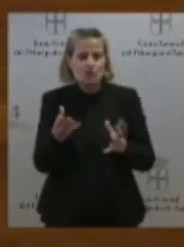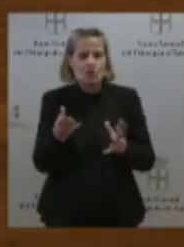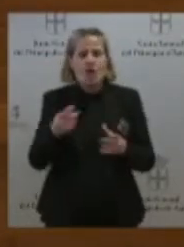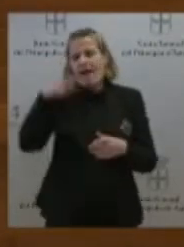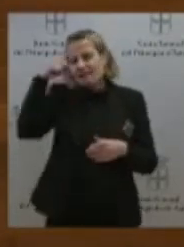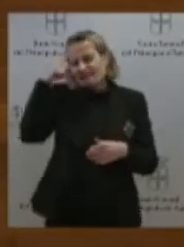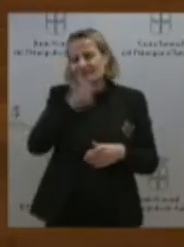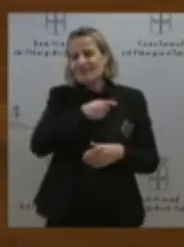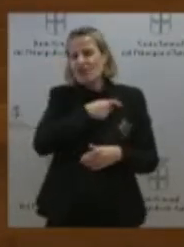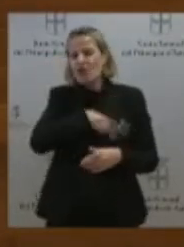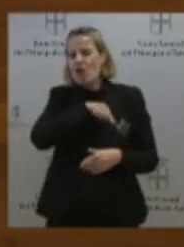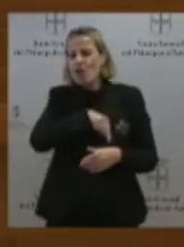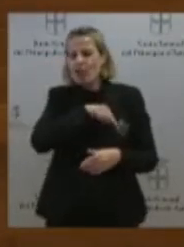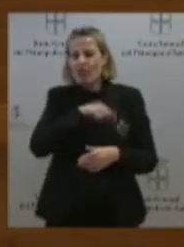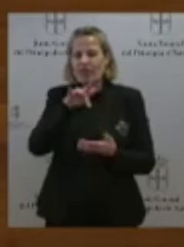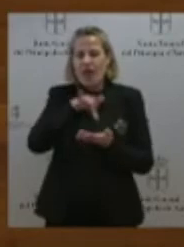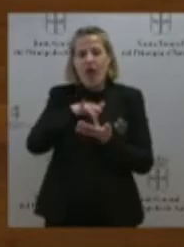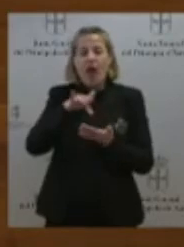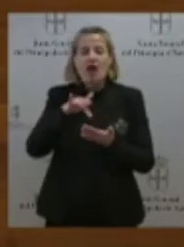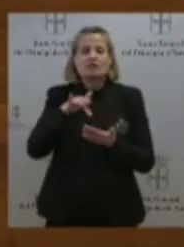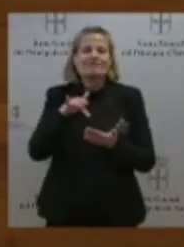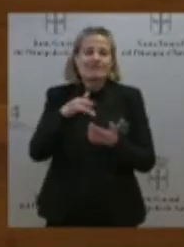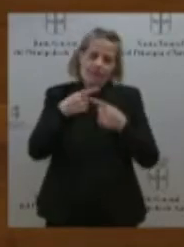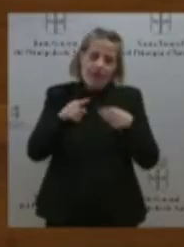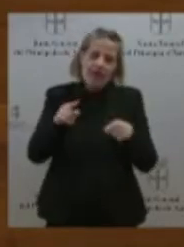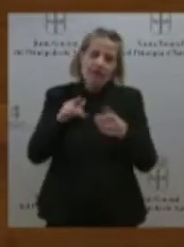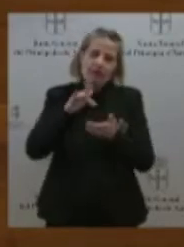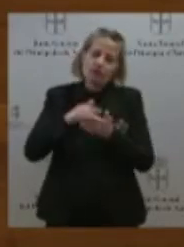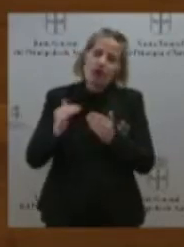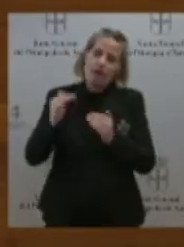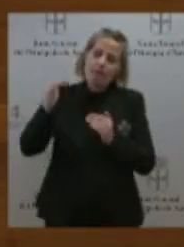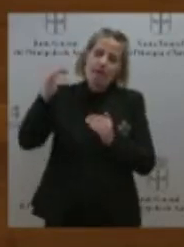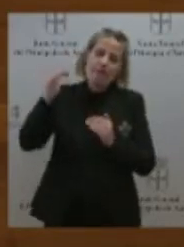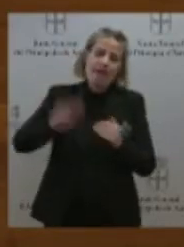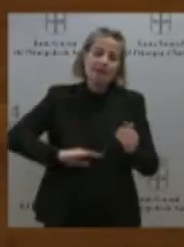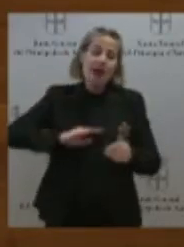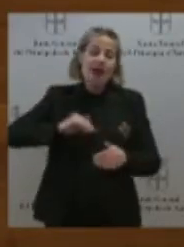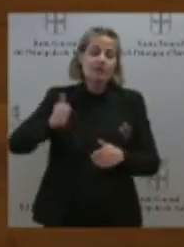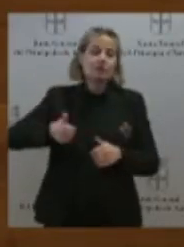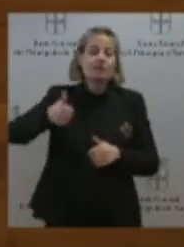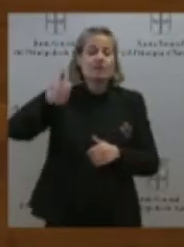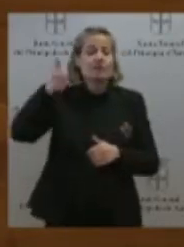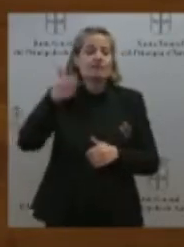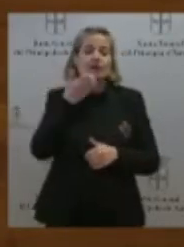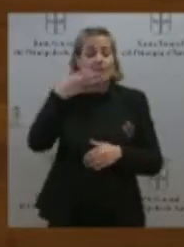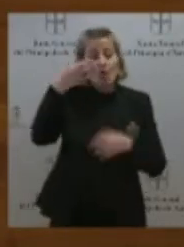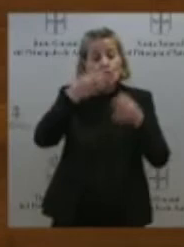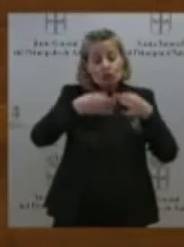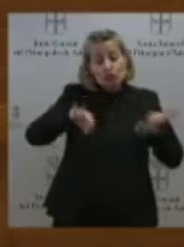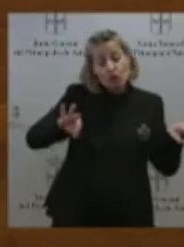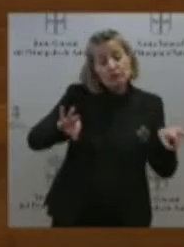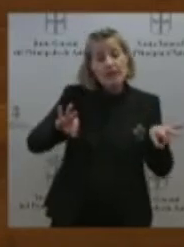bien identificados, solteros y parados frente a emparejados y trabajadores. La difusión de discursos individualistas